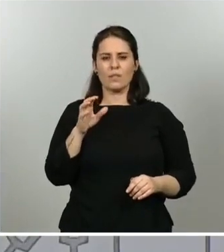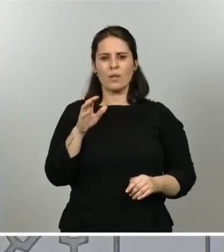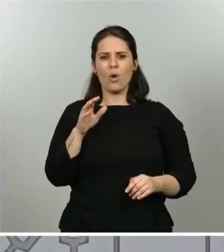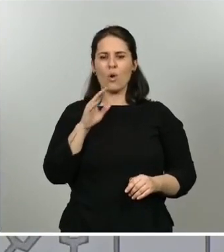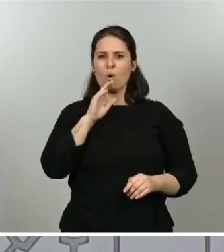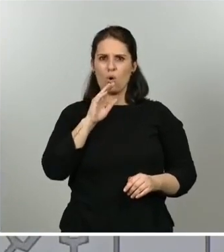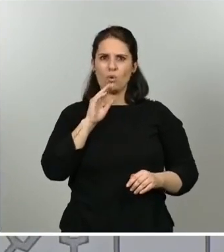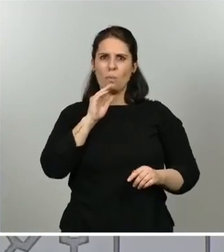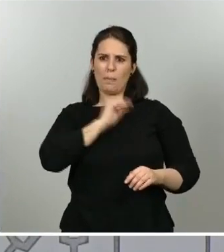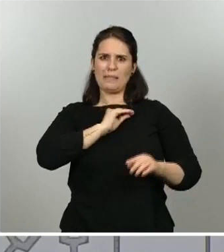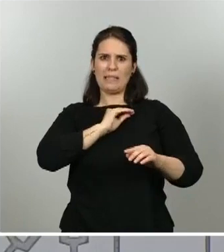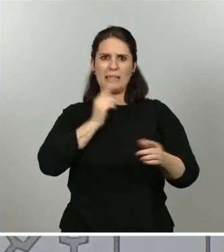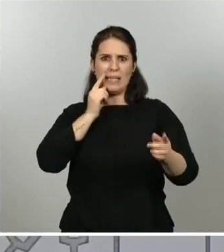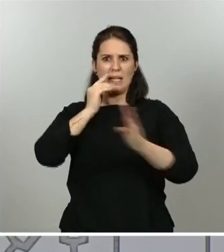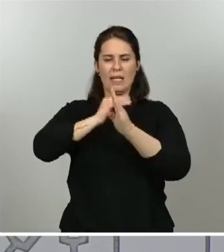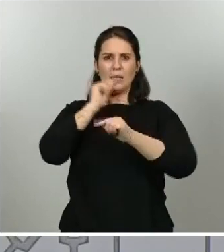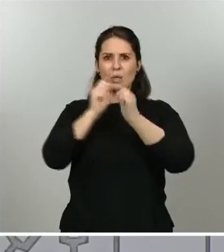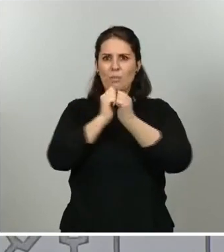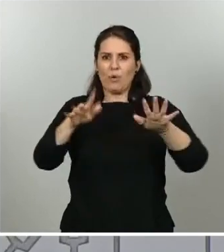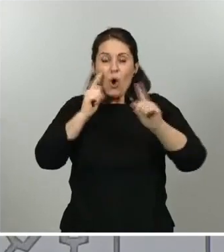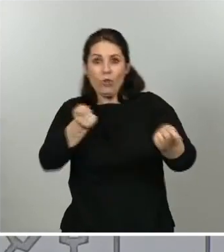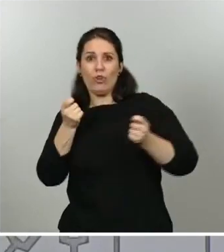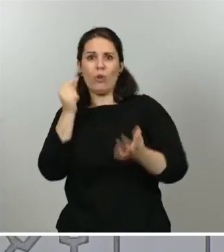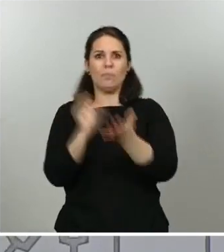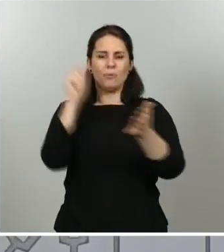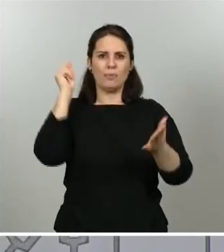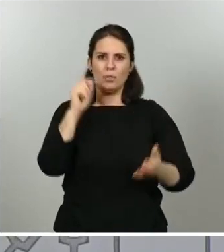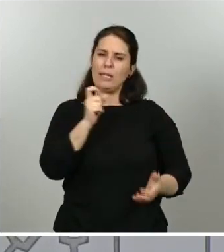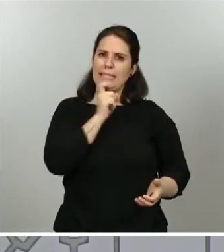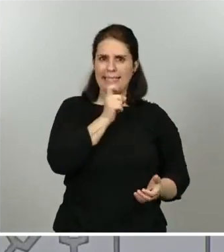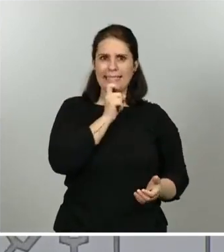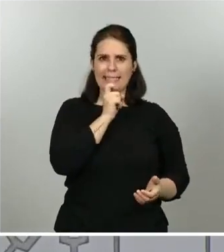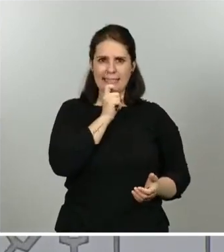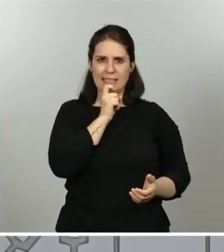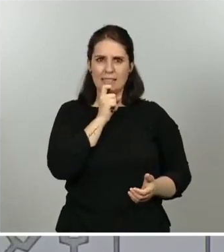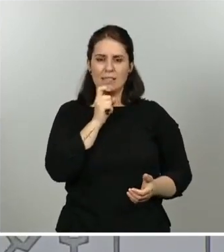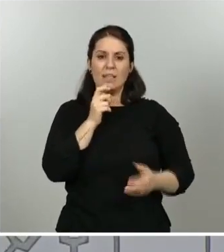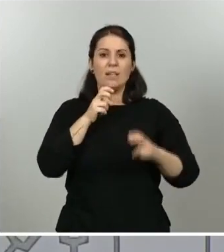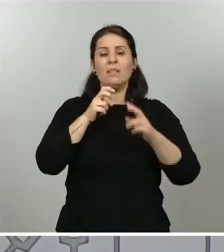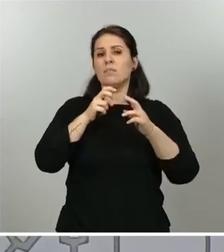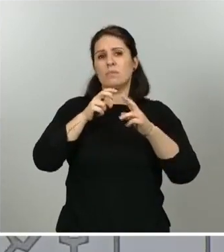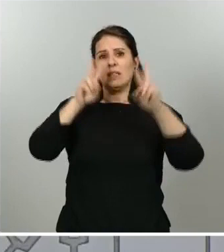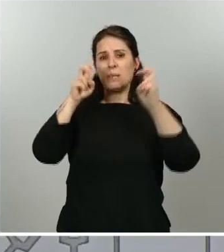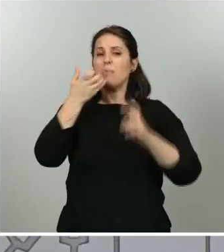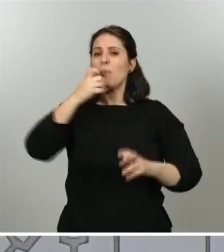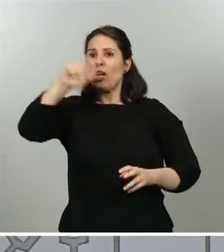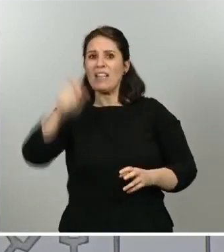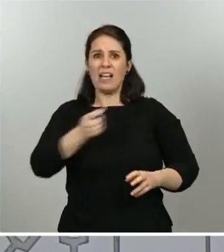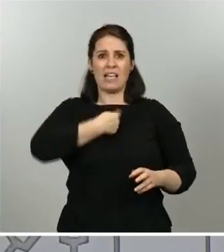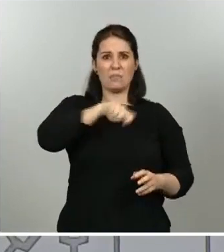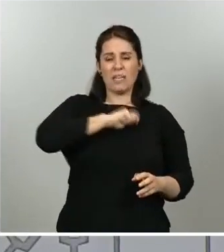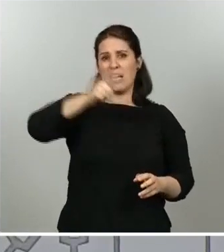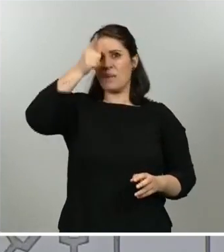poder controlarla de forma rápida. La implementación de las medidas de restricción de la movilidad que se han implementado en Italia, en España, en Alemania, en